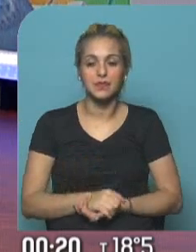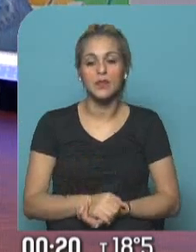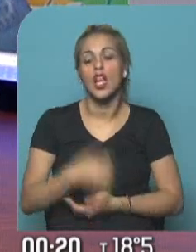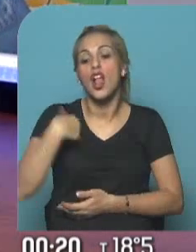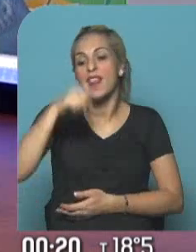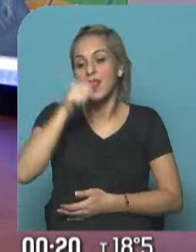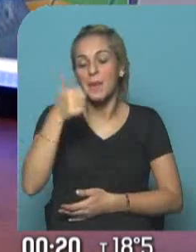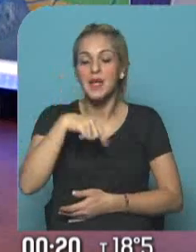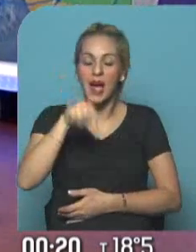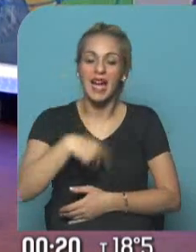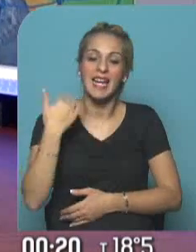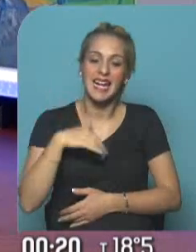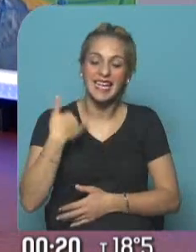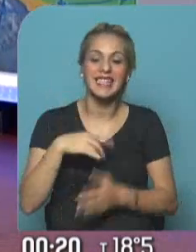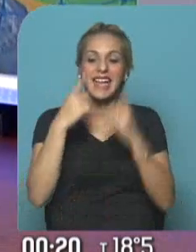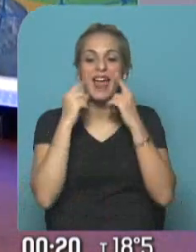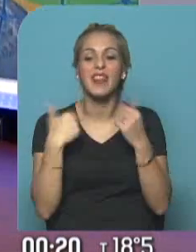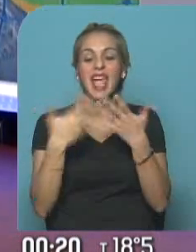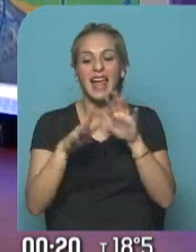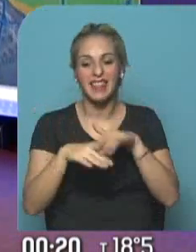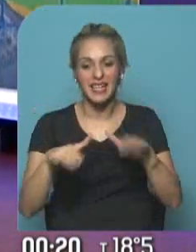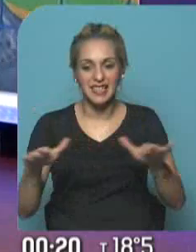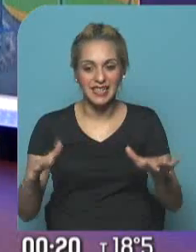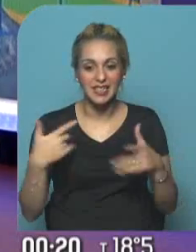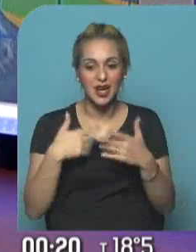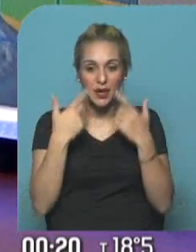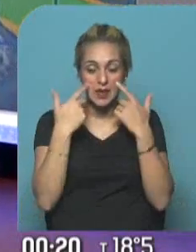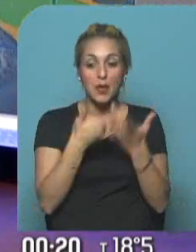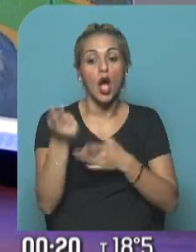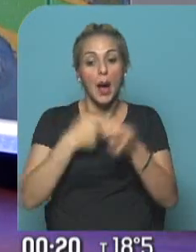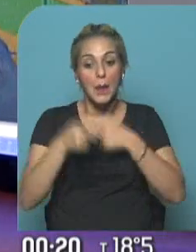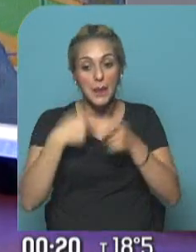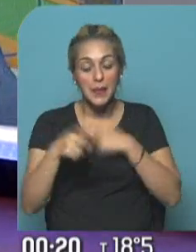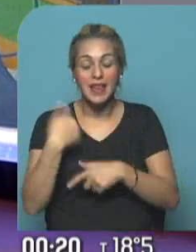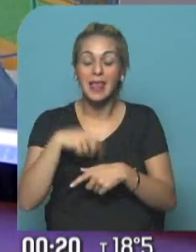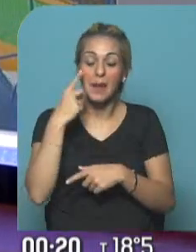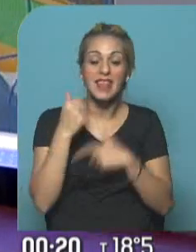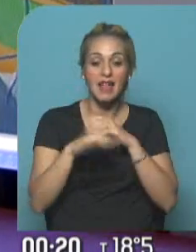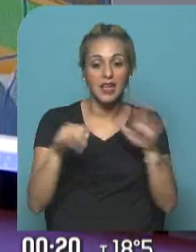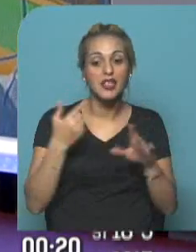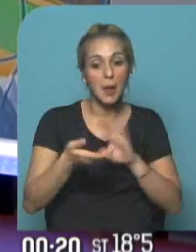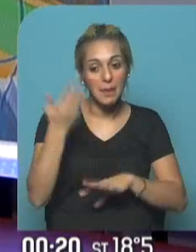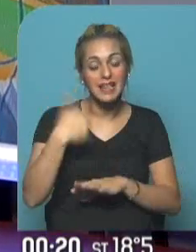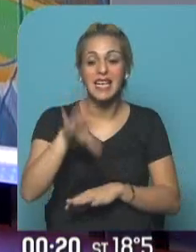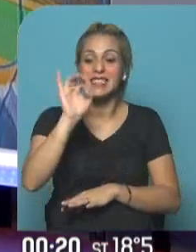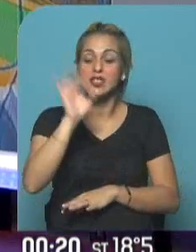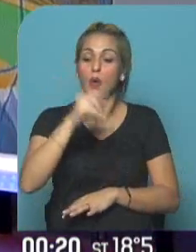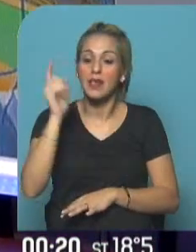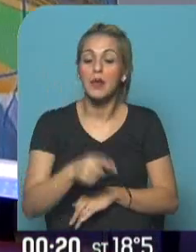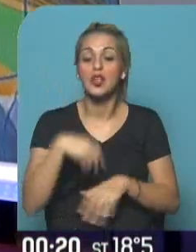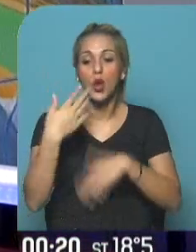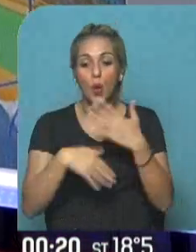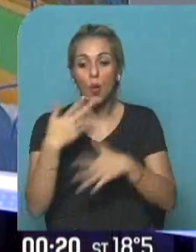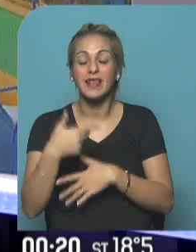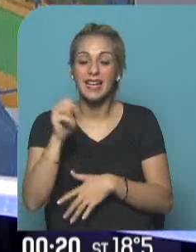El domingo se celebra aquí en la República Argentina el Día del Niño y se registró un alza en las ventas para esa jornada. El 50% de los juguetes que